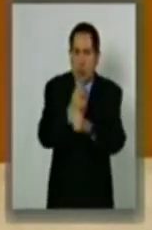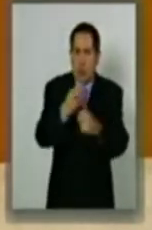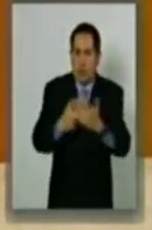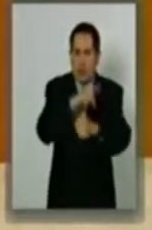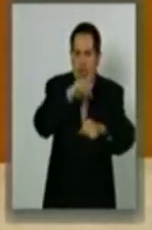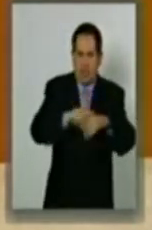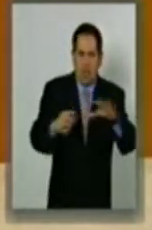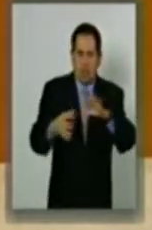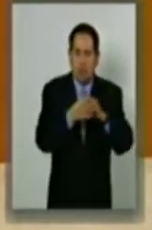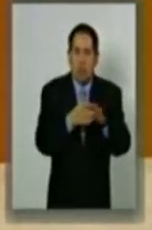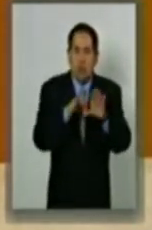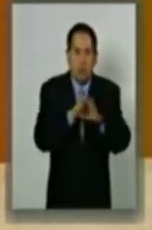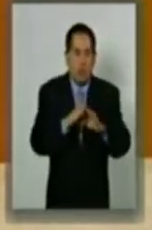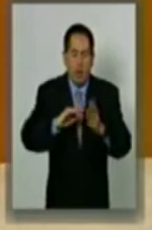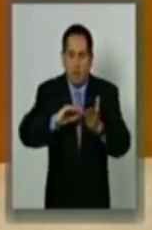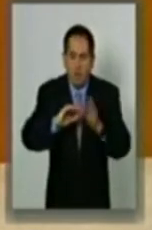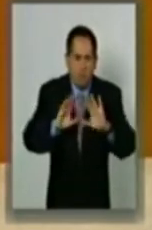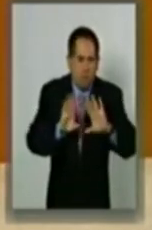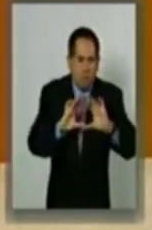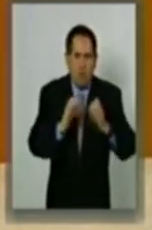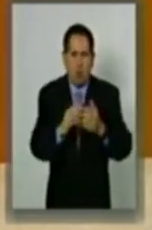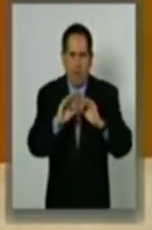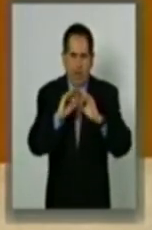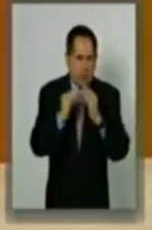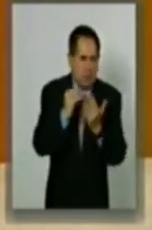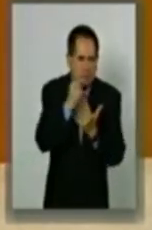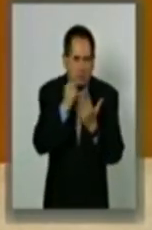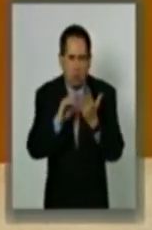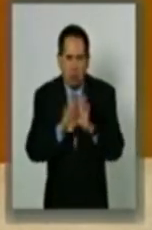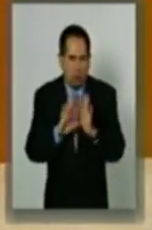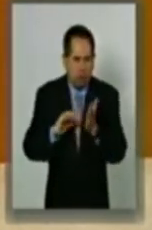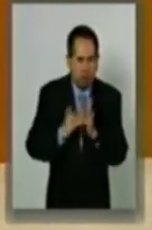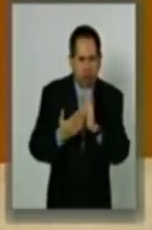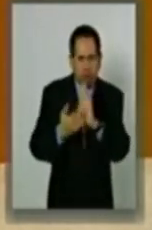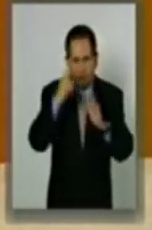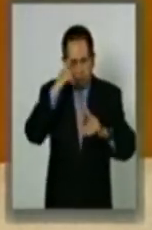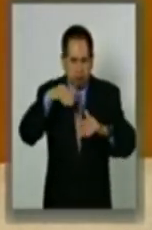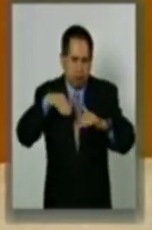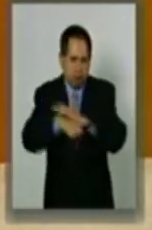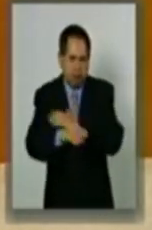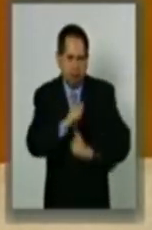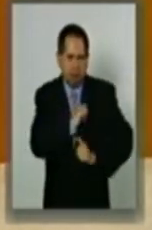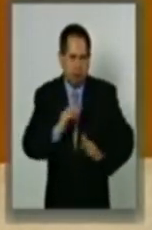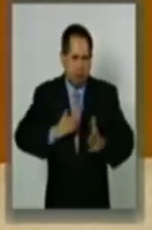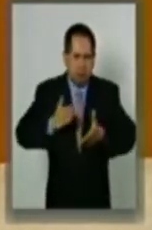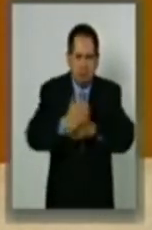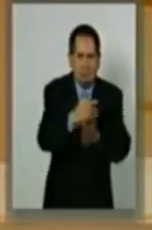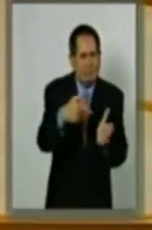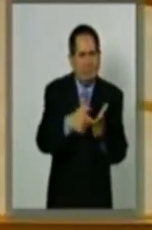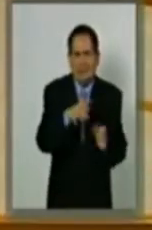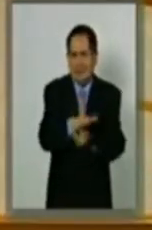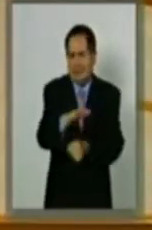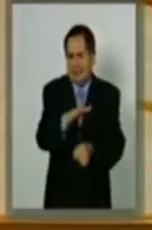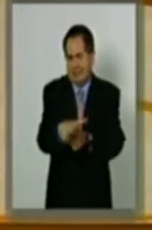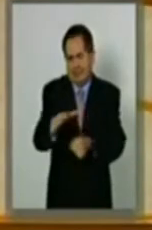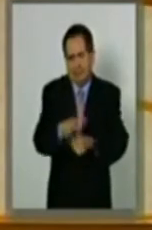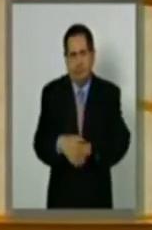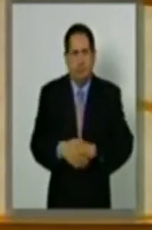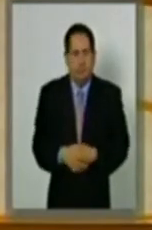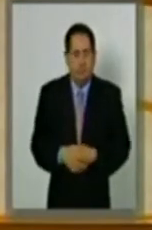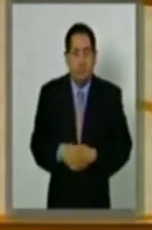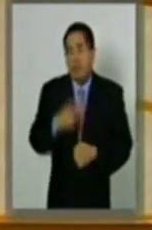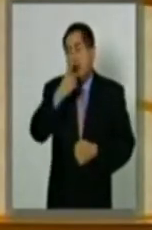Nacional en cuanto al método, técnicas y tácticas para el uso personal de la fuerza. Se dice que no